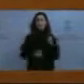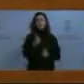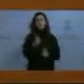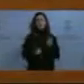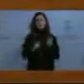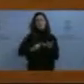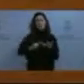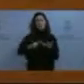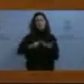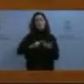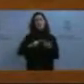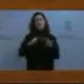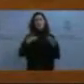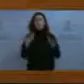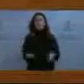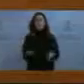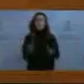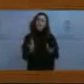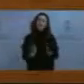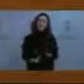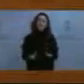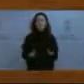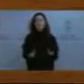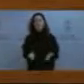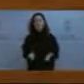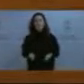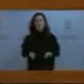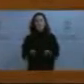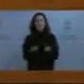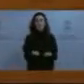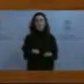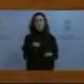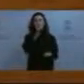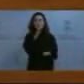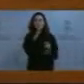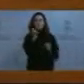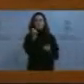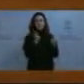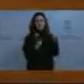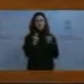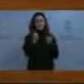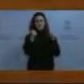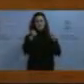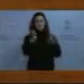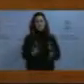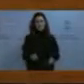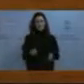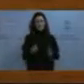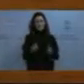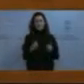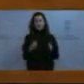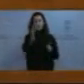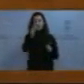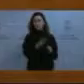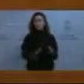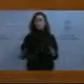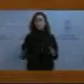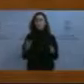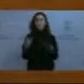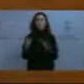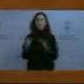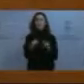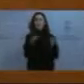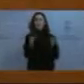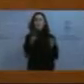con aportación, más bien en algunos casos bastante lamentable, económica, cartelitos, y que tenemos muchos niños haciendo deporte, porque entonces tendré